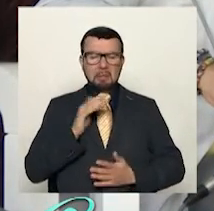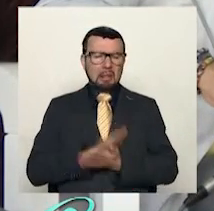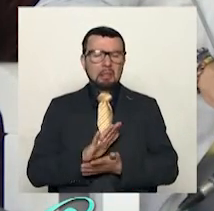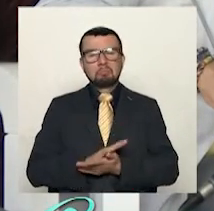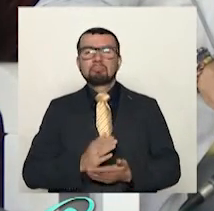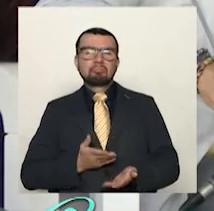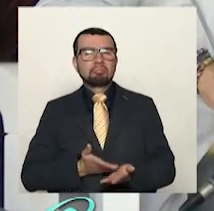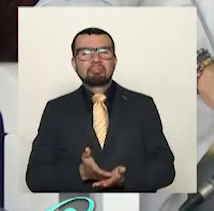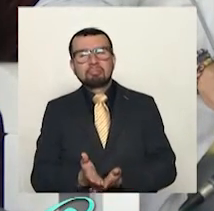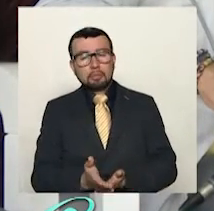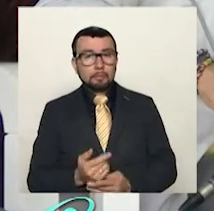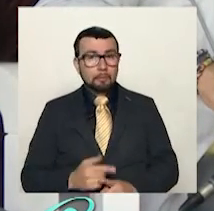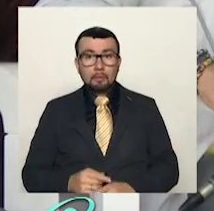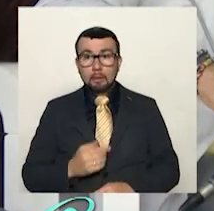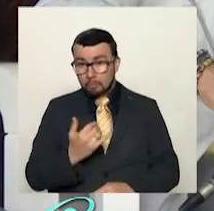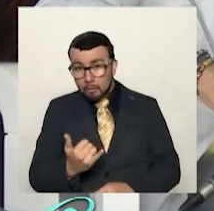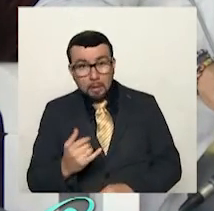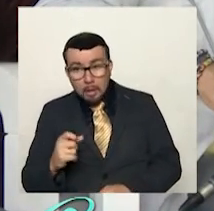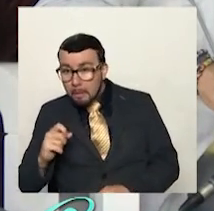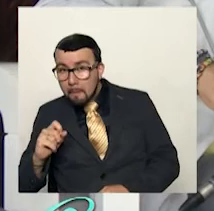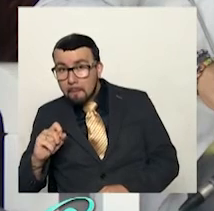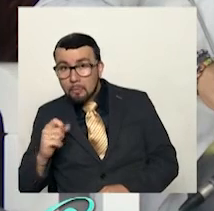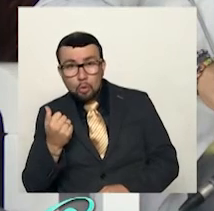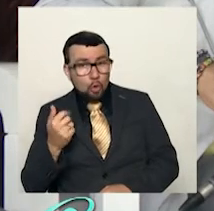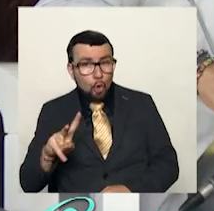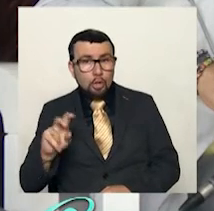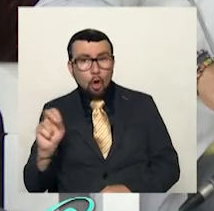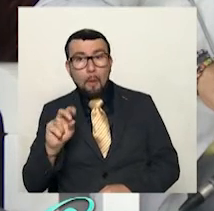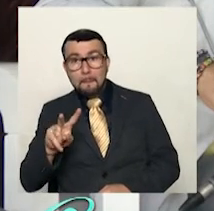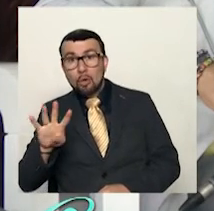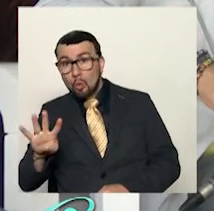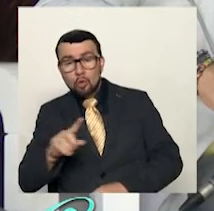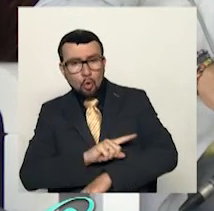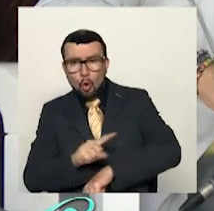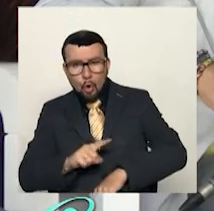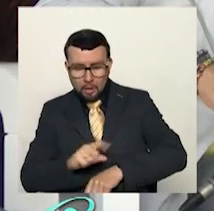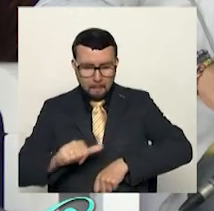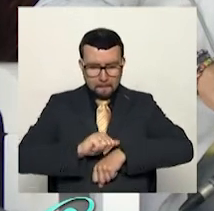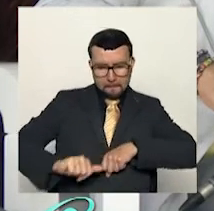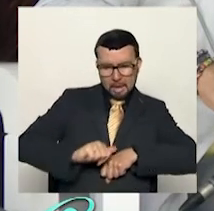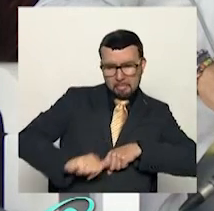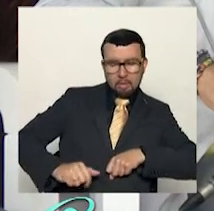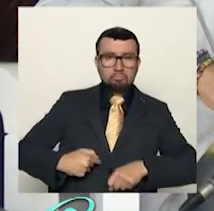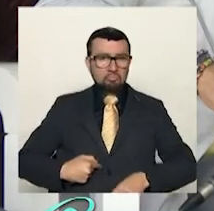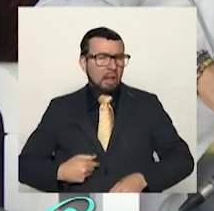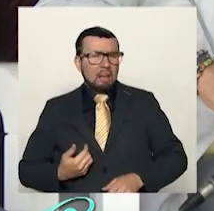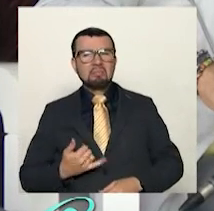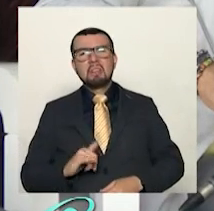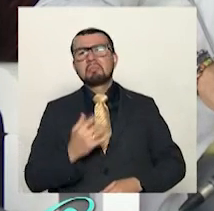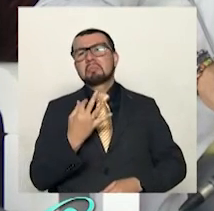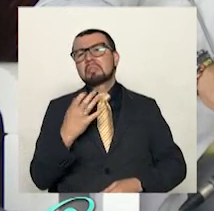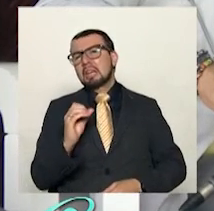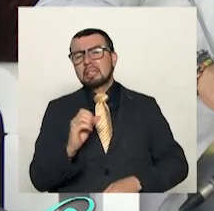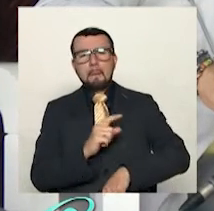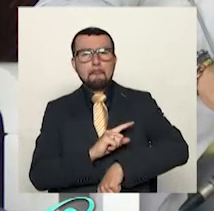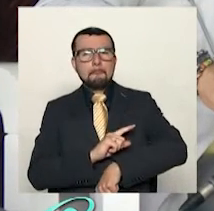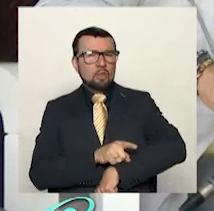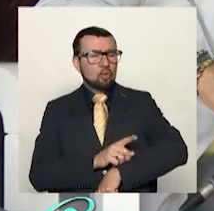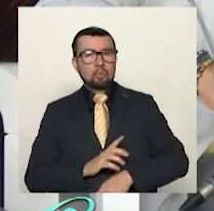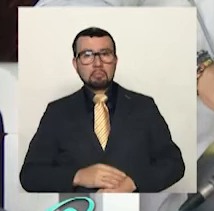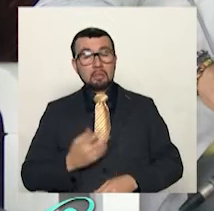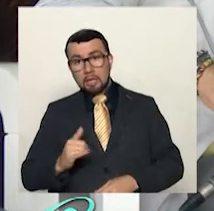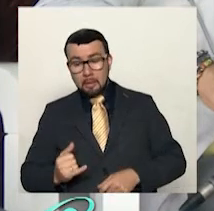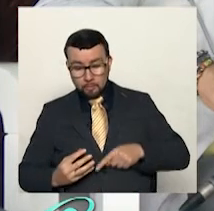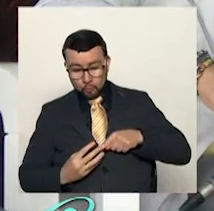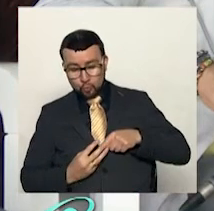tiempo. Si el paciente se opera durante las primeras 12-24 horas, entonces la cirugía va a durar solamente 30-40 minutos, se saca el apéndice,